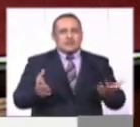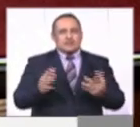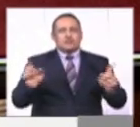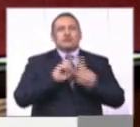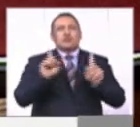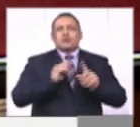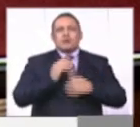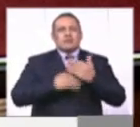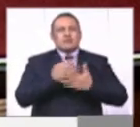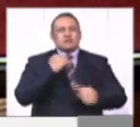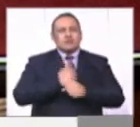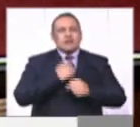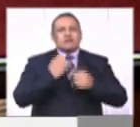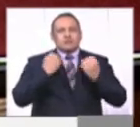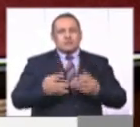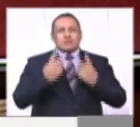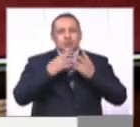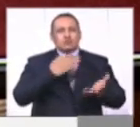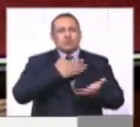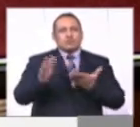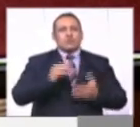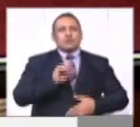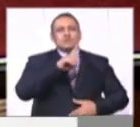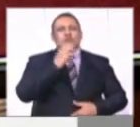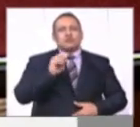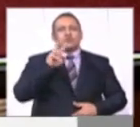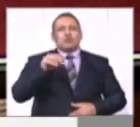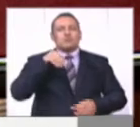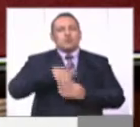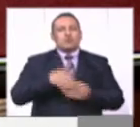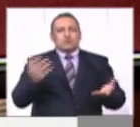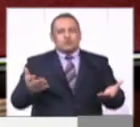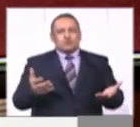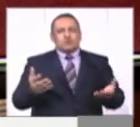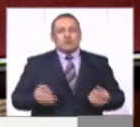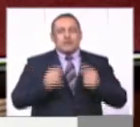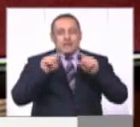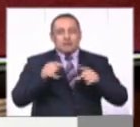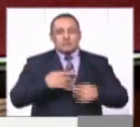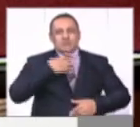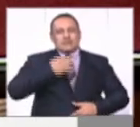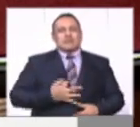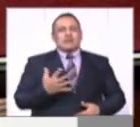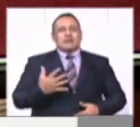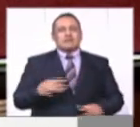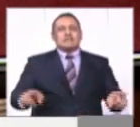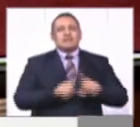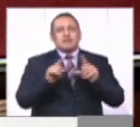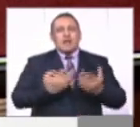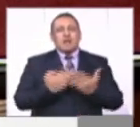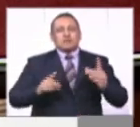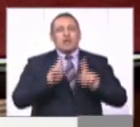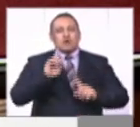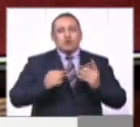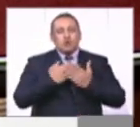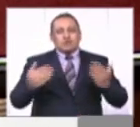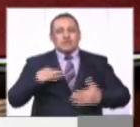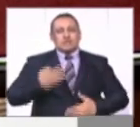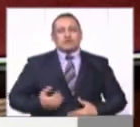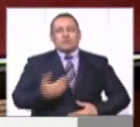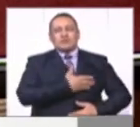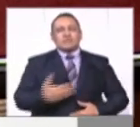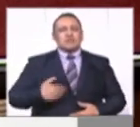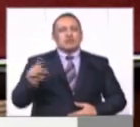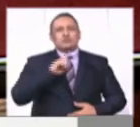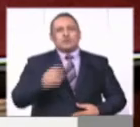iba funcionando bien y por eso lo bamos con 102 votos eso es real y una cosa señor presidente no es